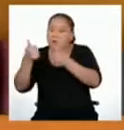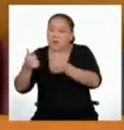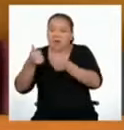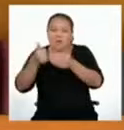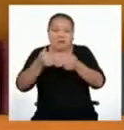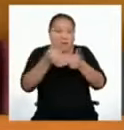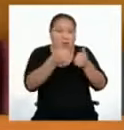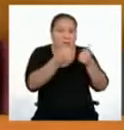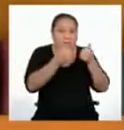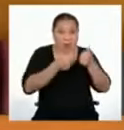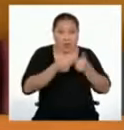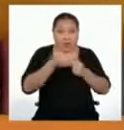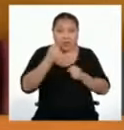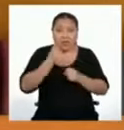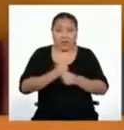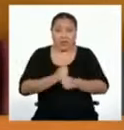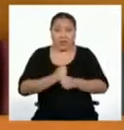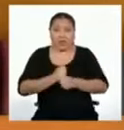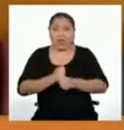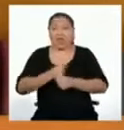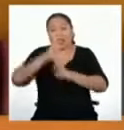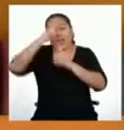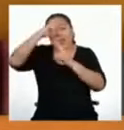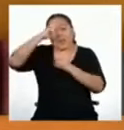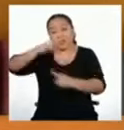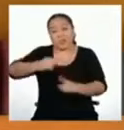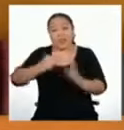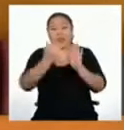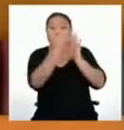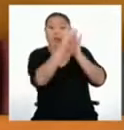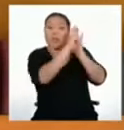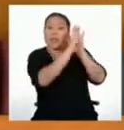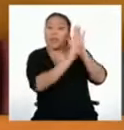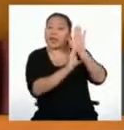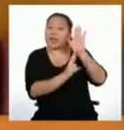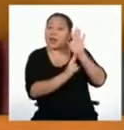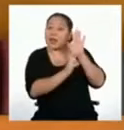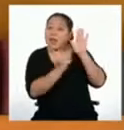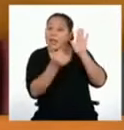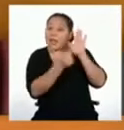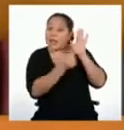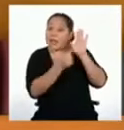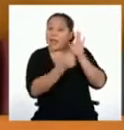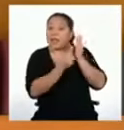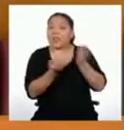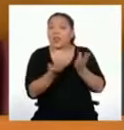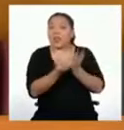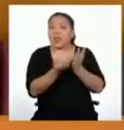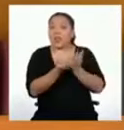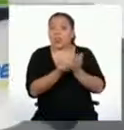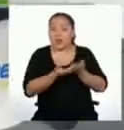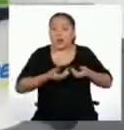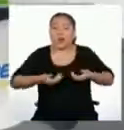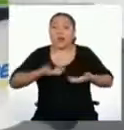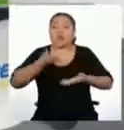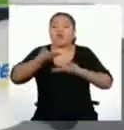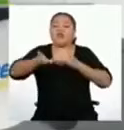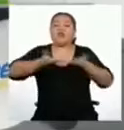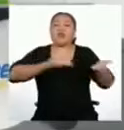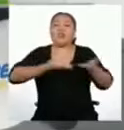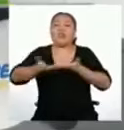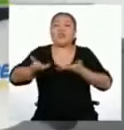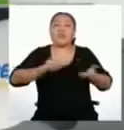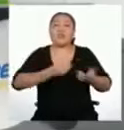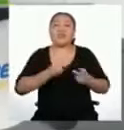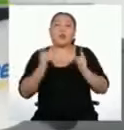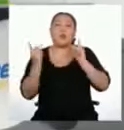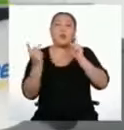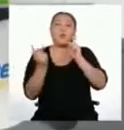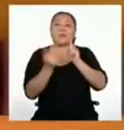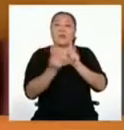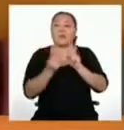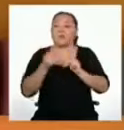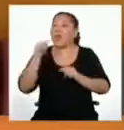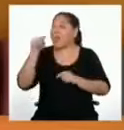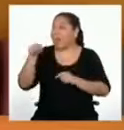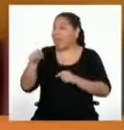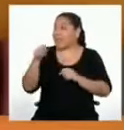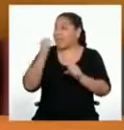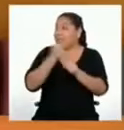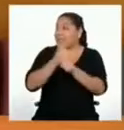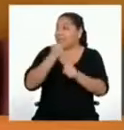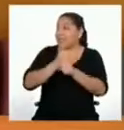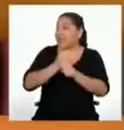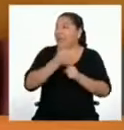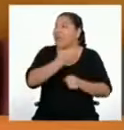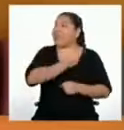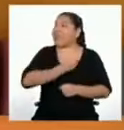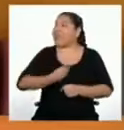adecuadamente conforme a las normas educativas para ofrecer un servicio de calidad. Eso es el trabajo de la dirección.